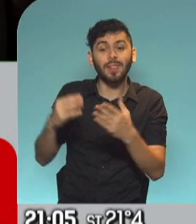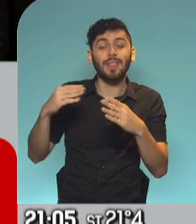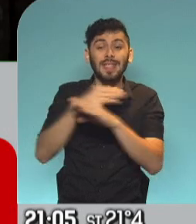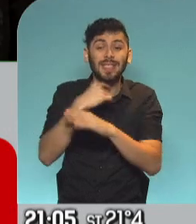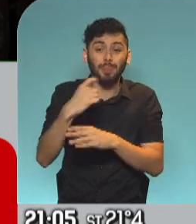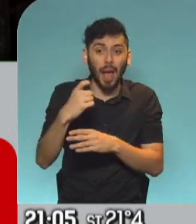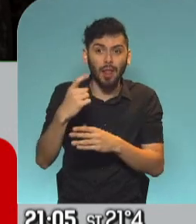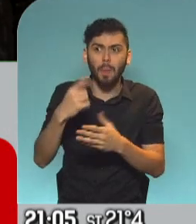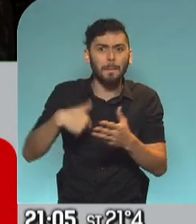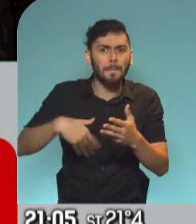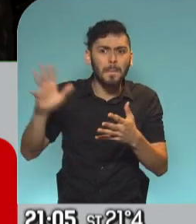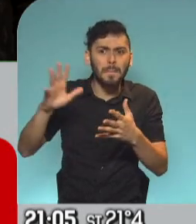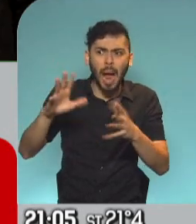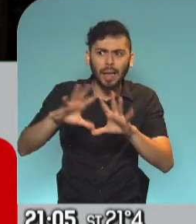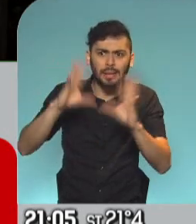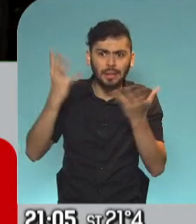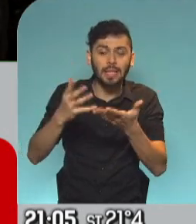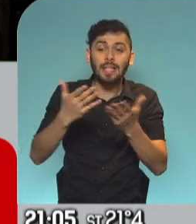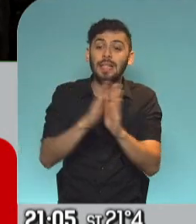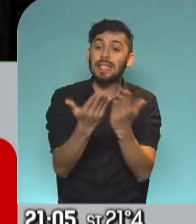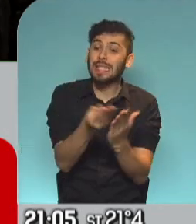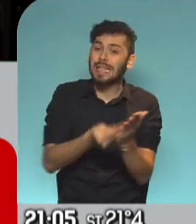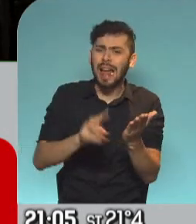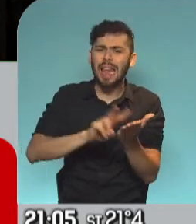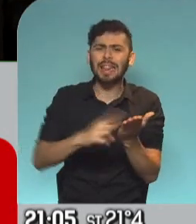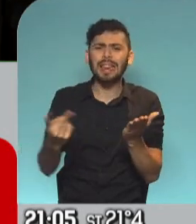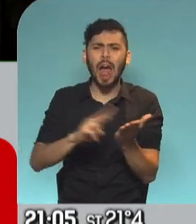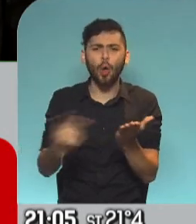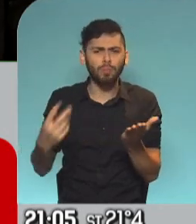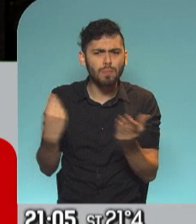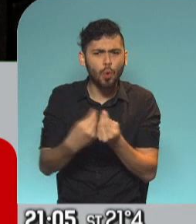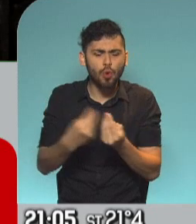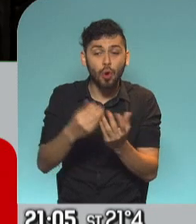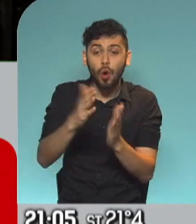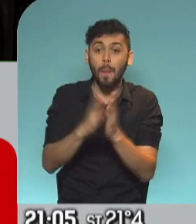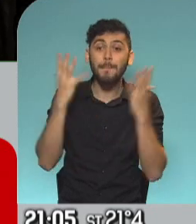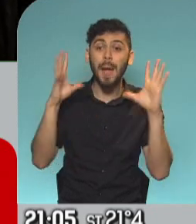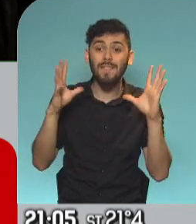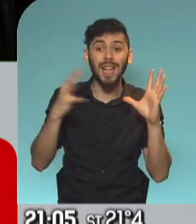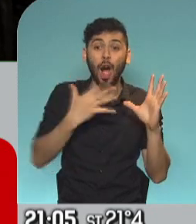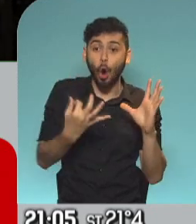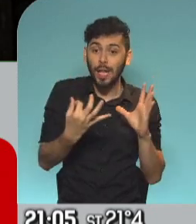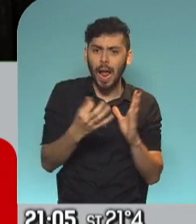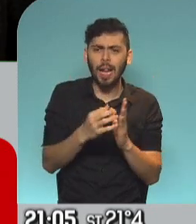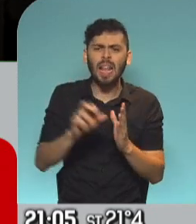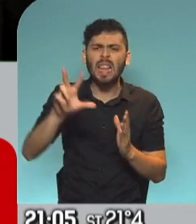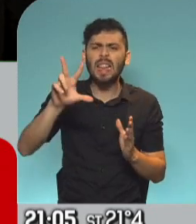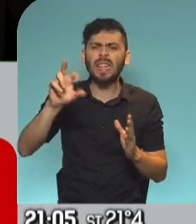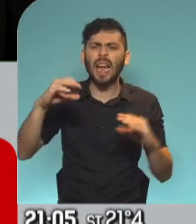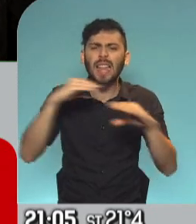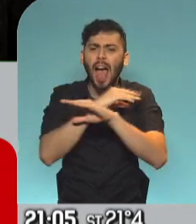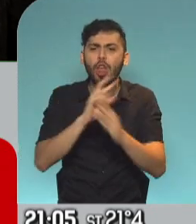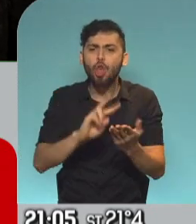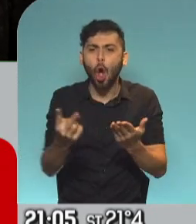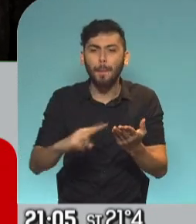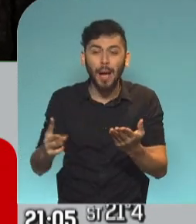más internacional y más traducido. Su creación emblemática, Mafalda, fue traducida a más de 30 idiomas, vendió miles